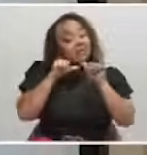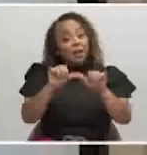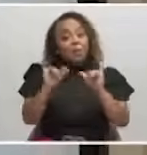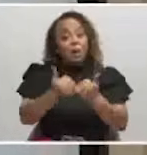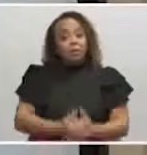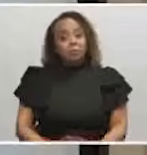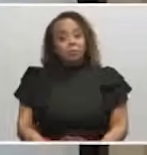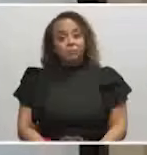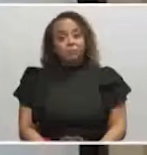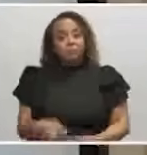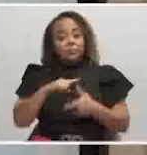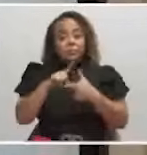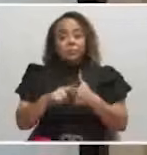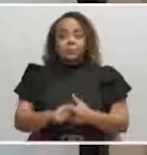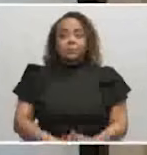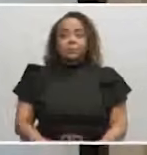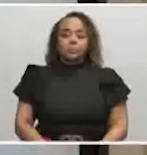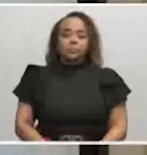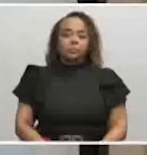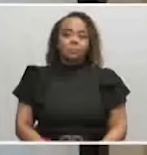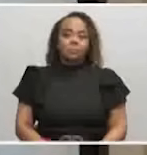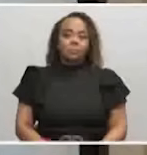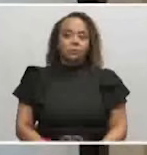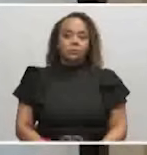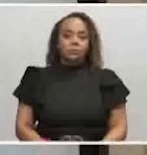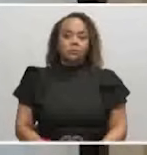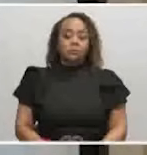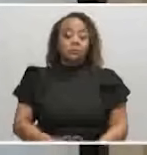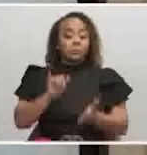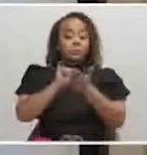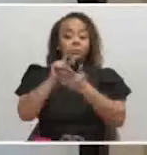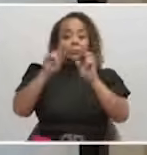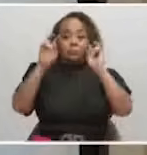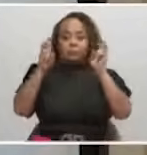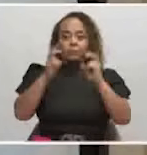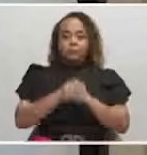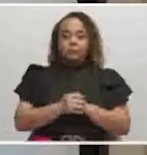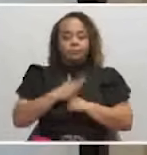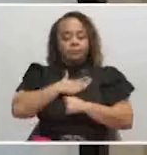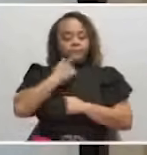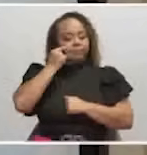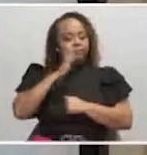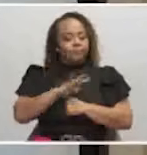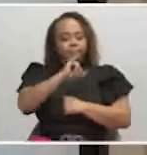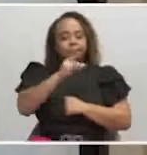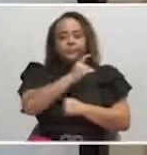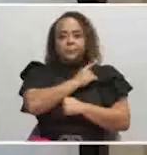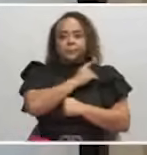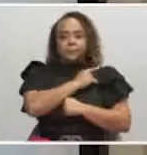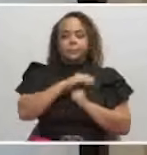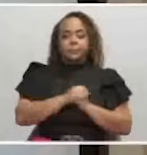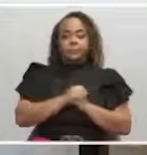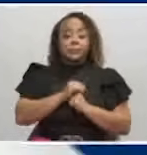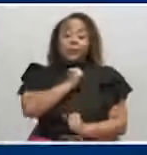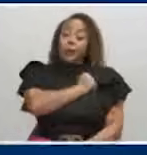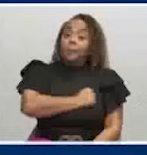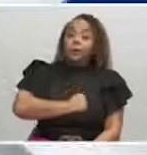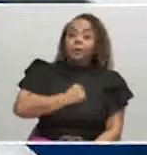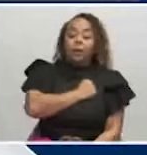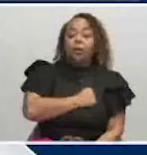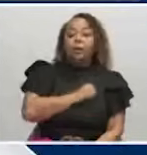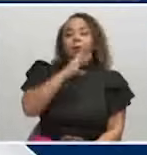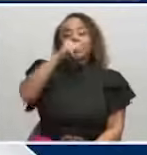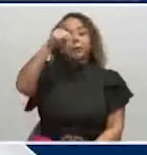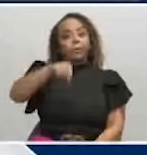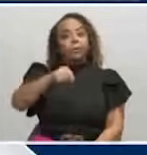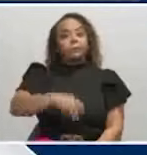jugando. Entonces, eso es uno de los temas que me parece que la directiva ha perdonado y